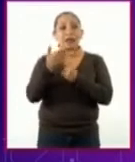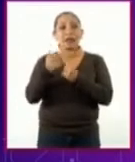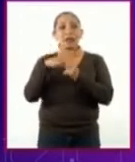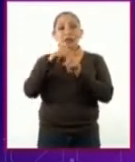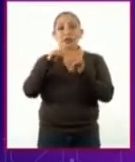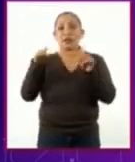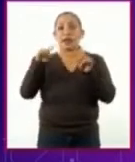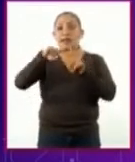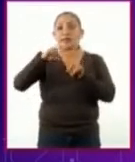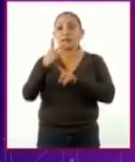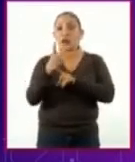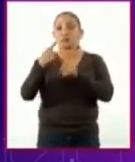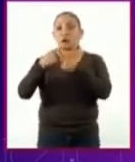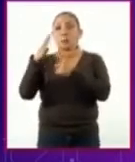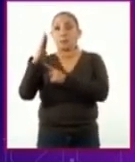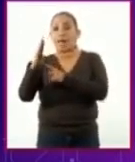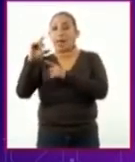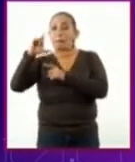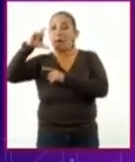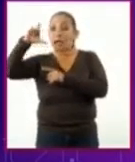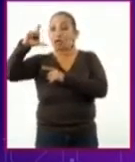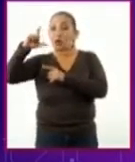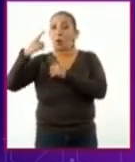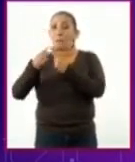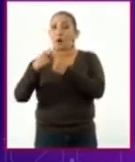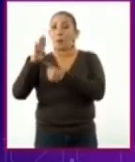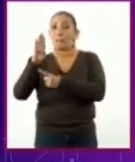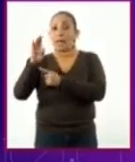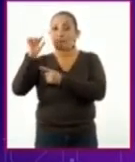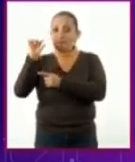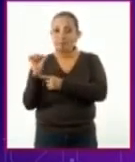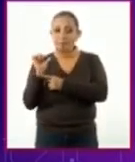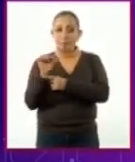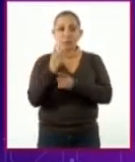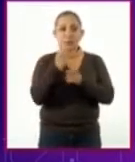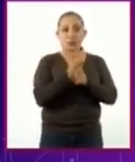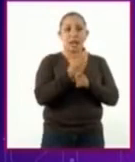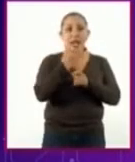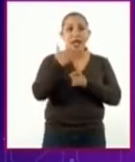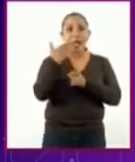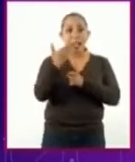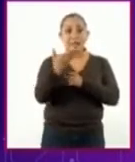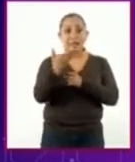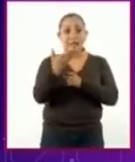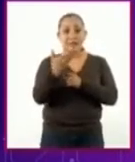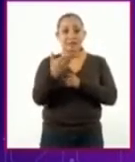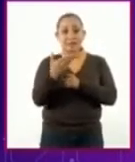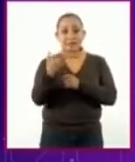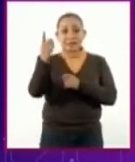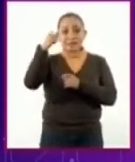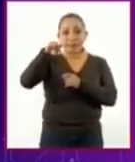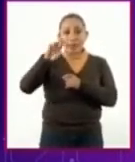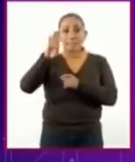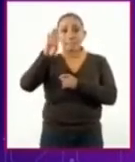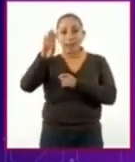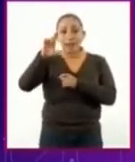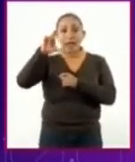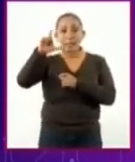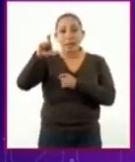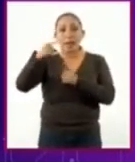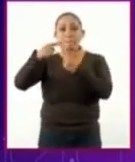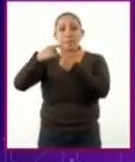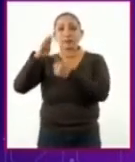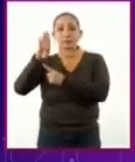B mayúscula más B minúscula. Segunda opción, H se abre paréntesis, B mayúscula más